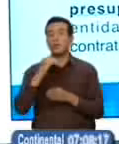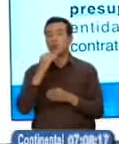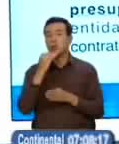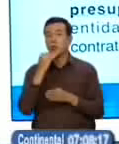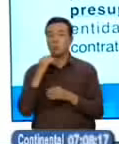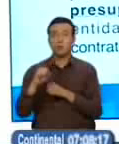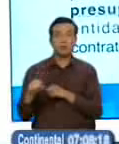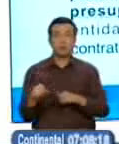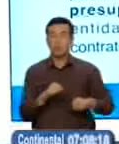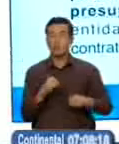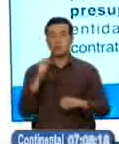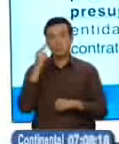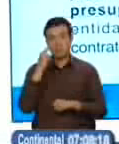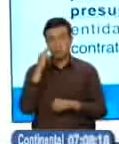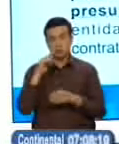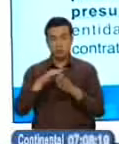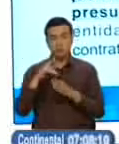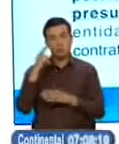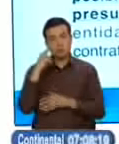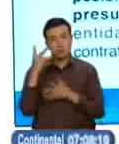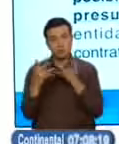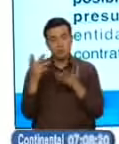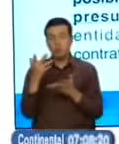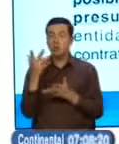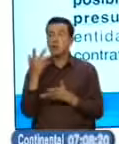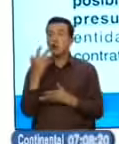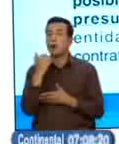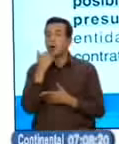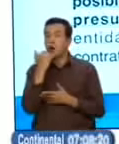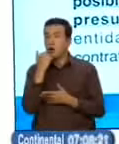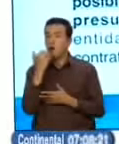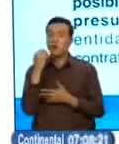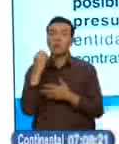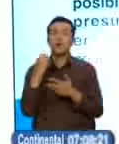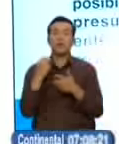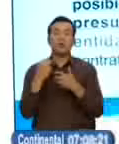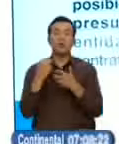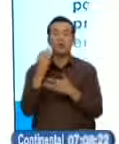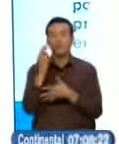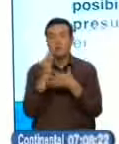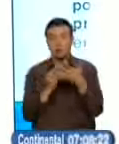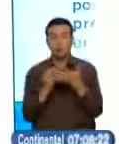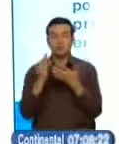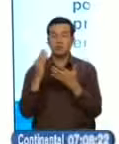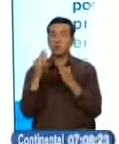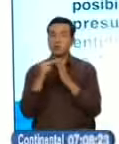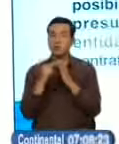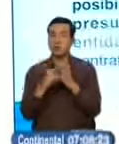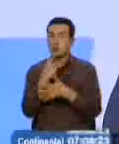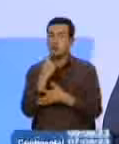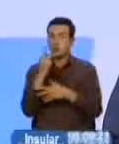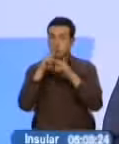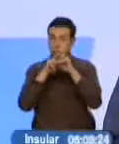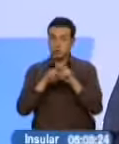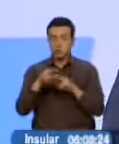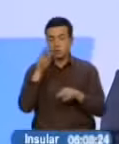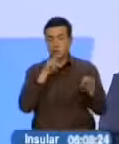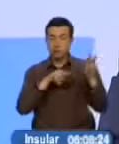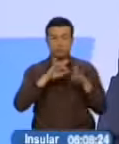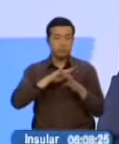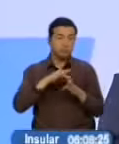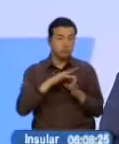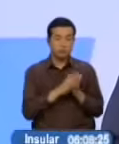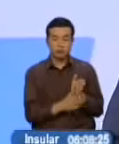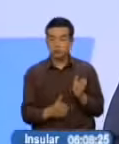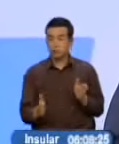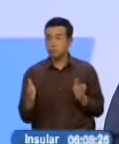de siniestros, a las posibilidades financieras y presupuestarias, es decir, condiciona a un análisis de riesgos y a